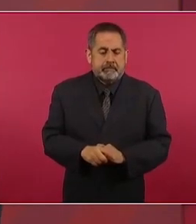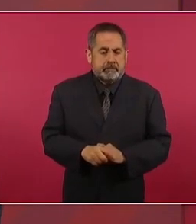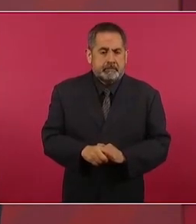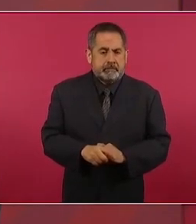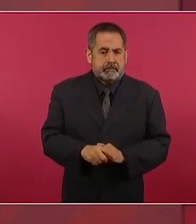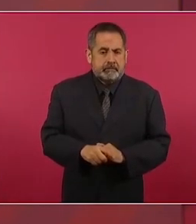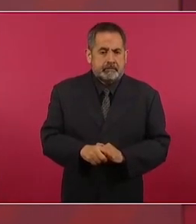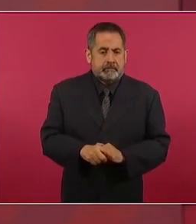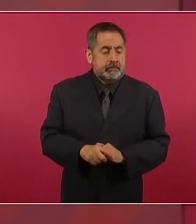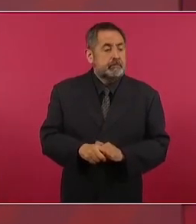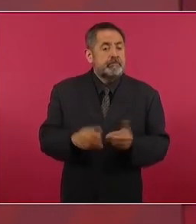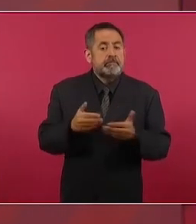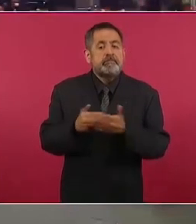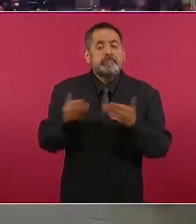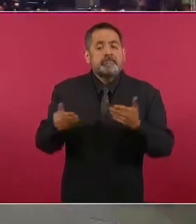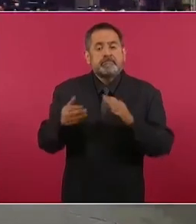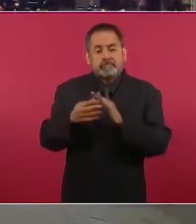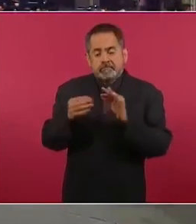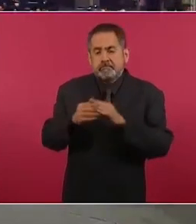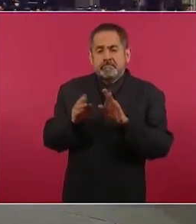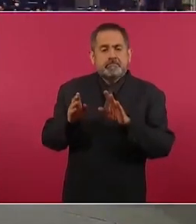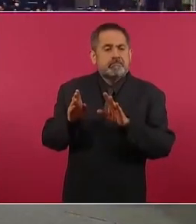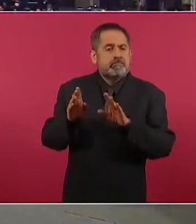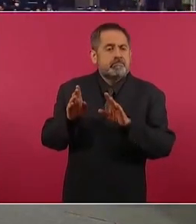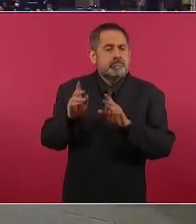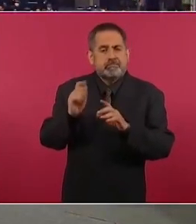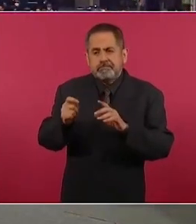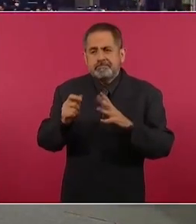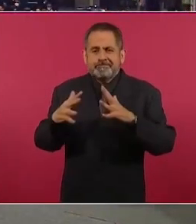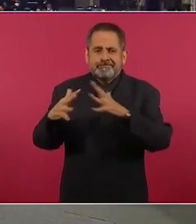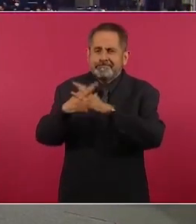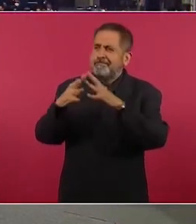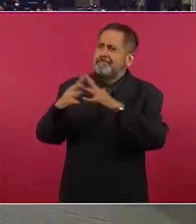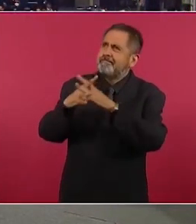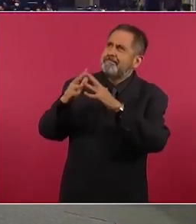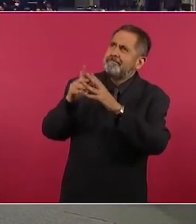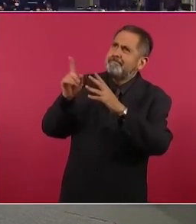Ahora se está padeciendo por la guerra